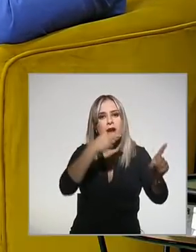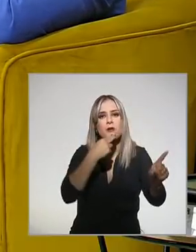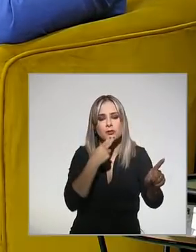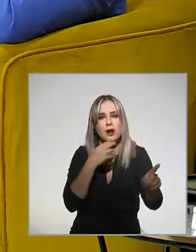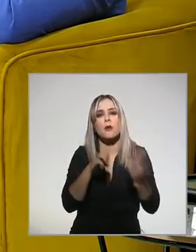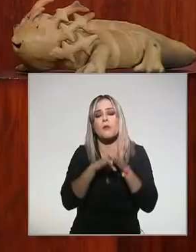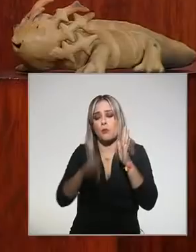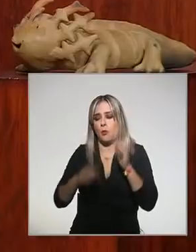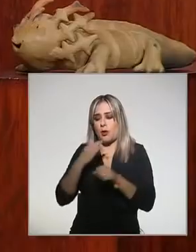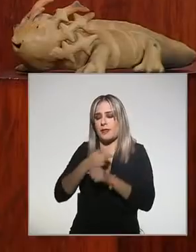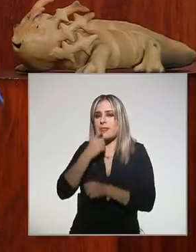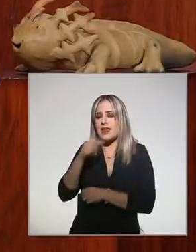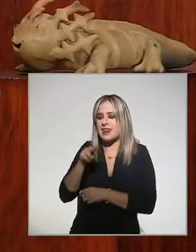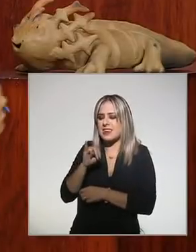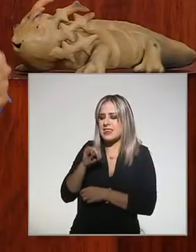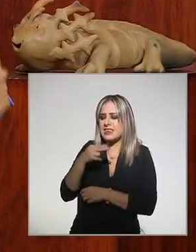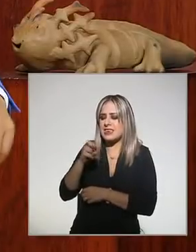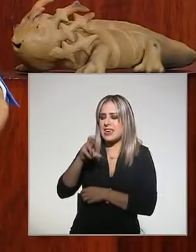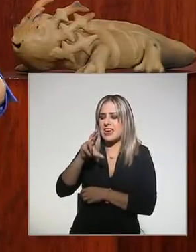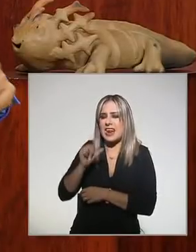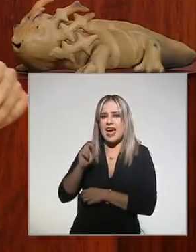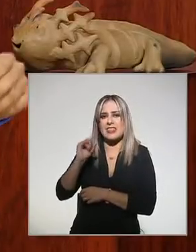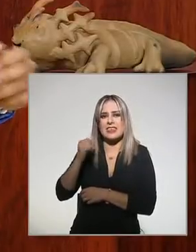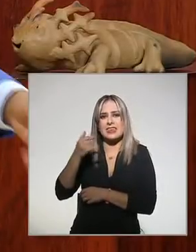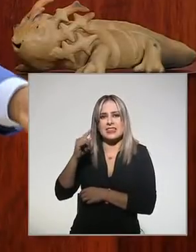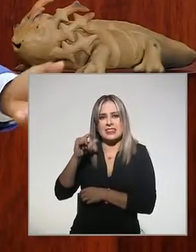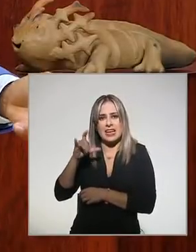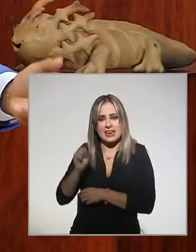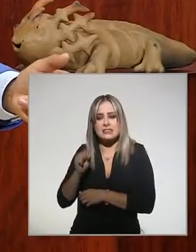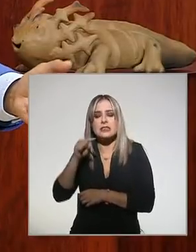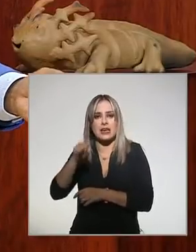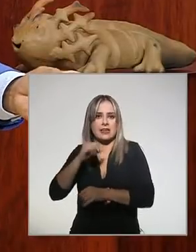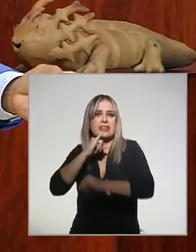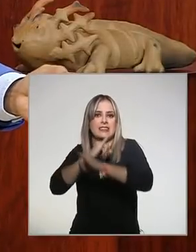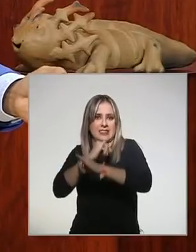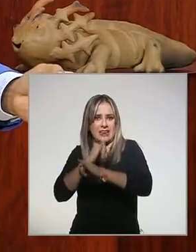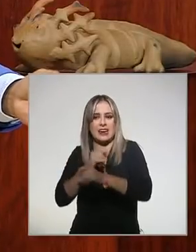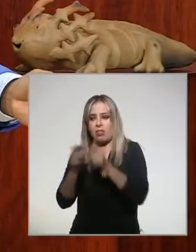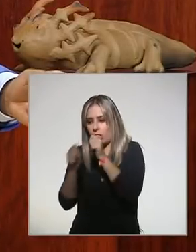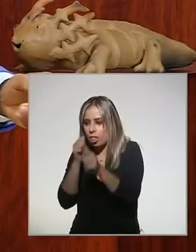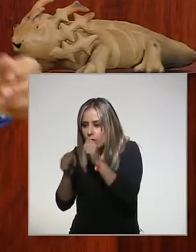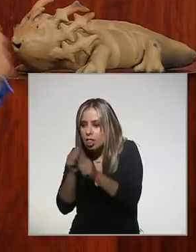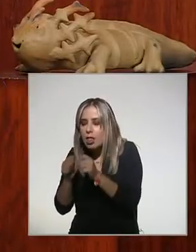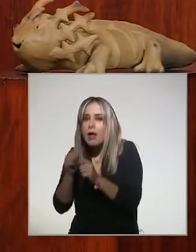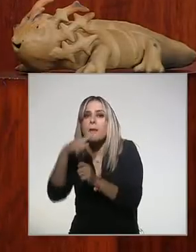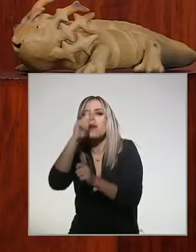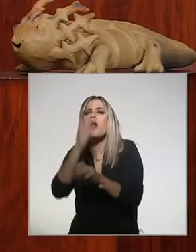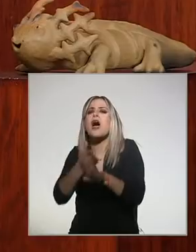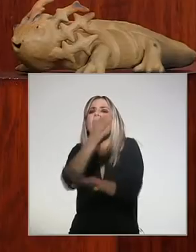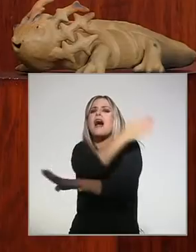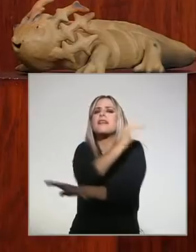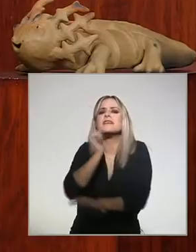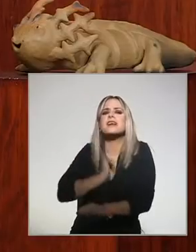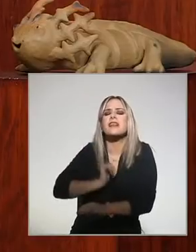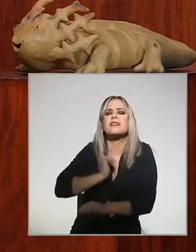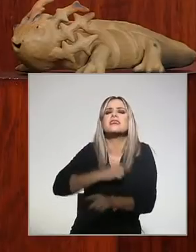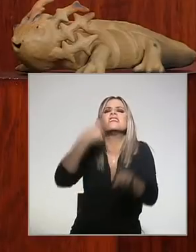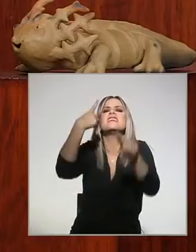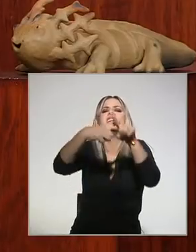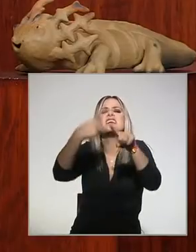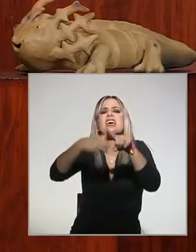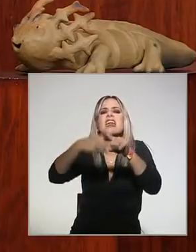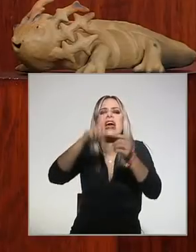niñeras digitales, pero antes de internet, ¿quién era la niñera? La televisión, ¿no? Entonces, son dinámicas